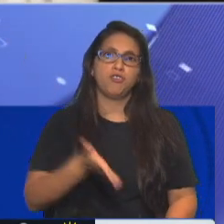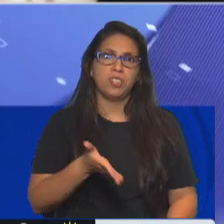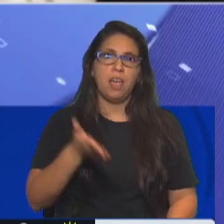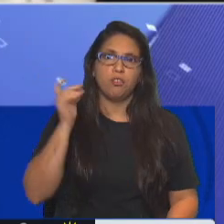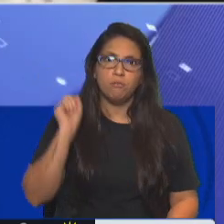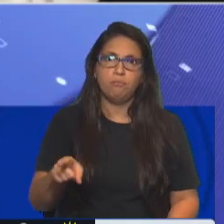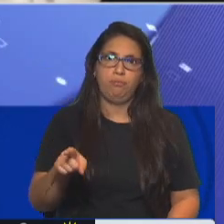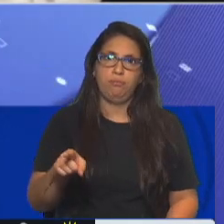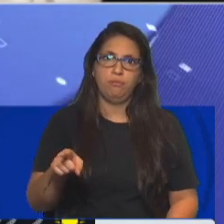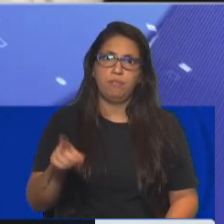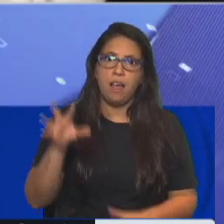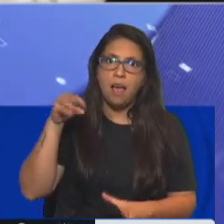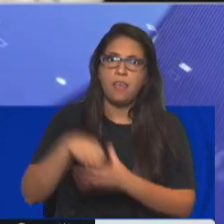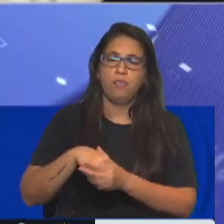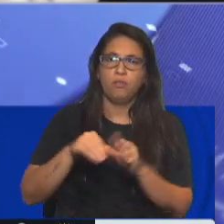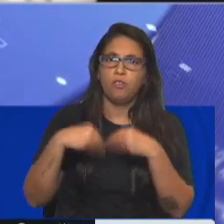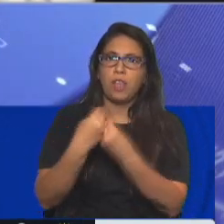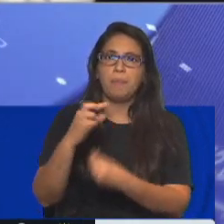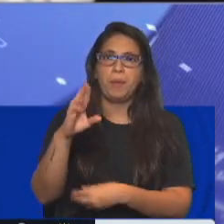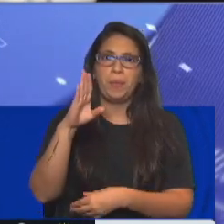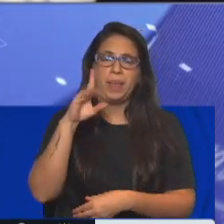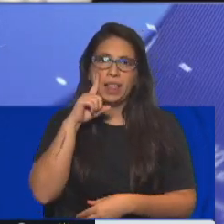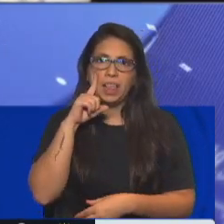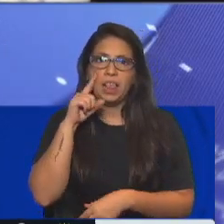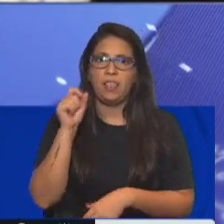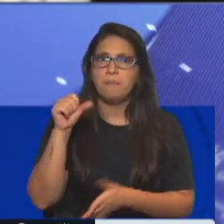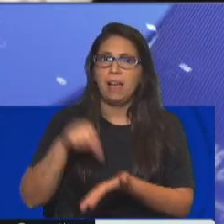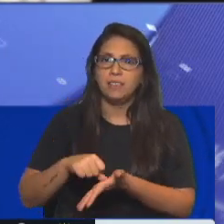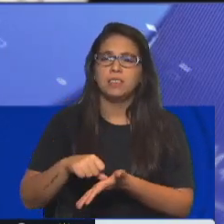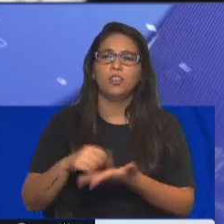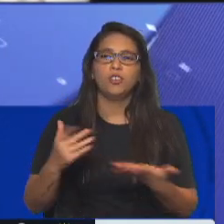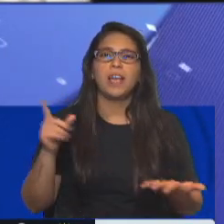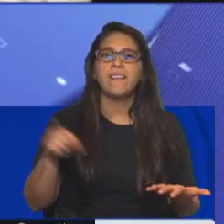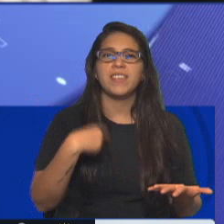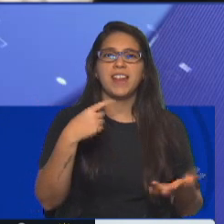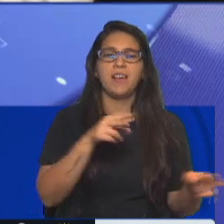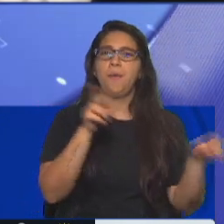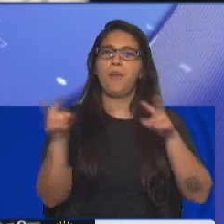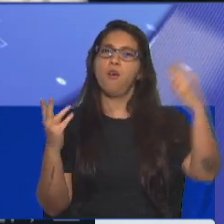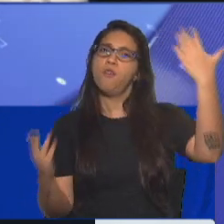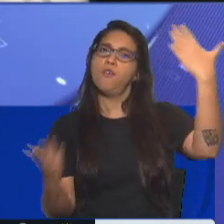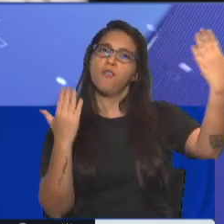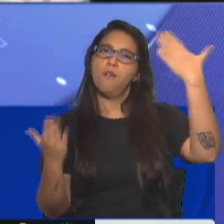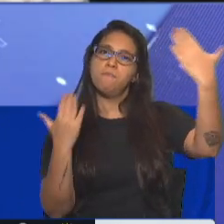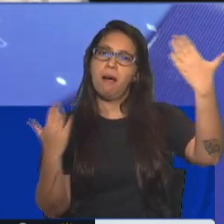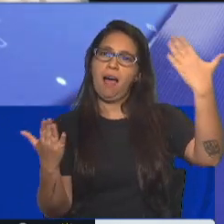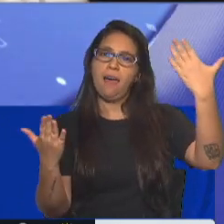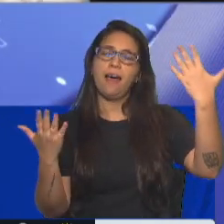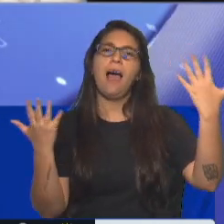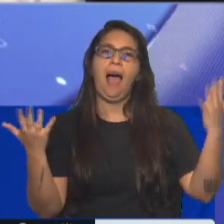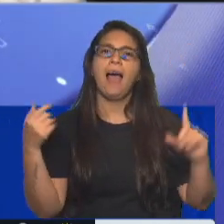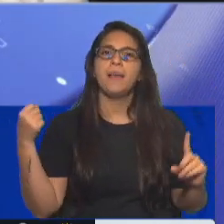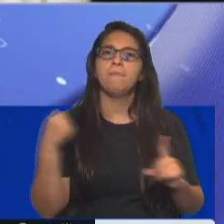representa el 53% de su PBI. Esto de alguna manera nos da a entender o nos permite ver que quizás el impacto a